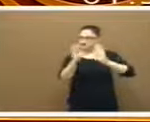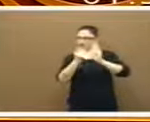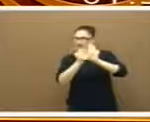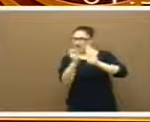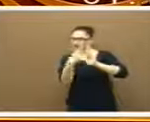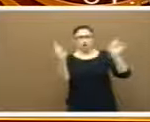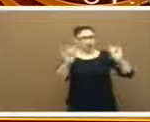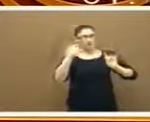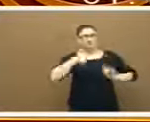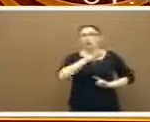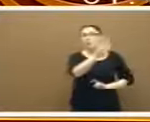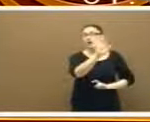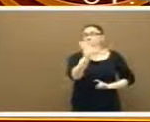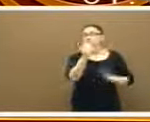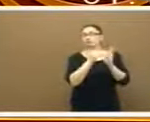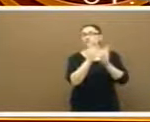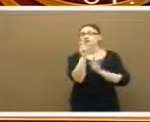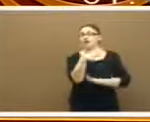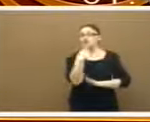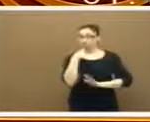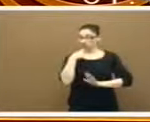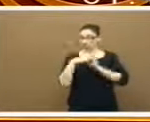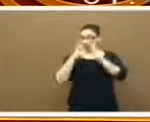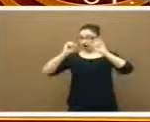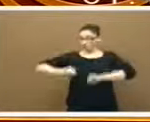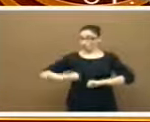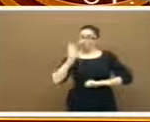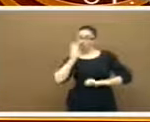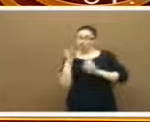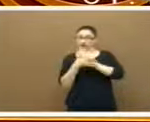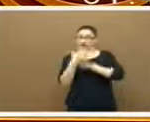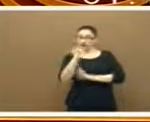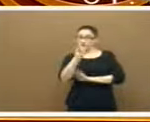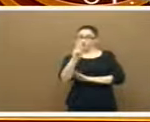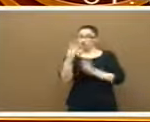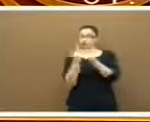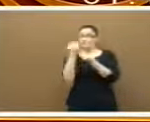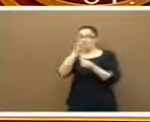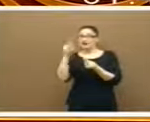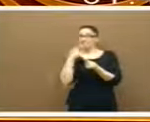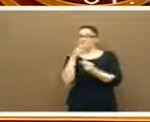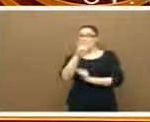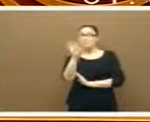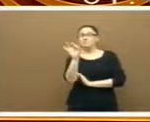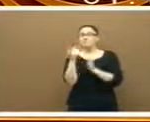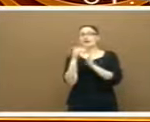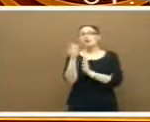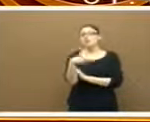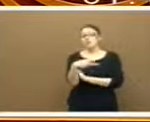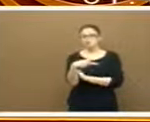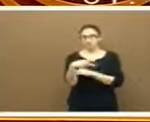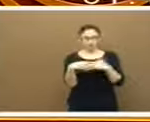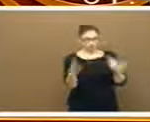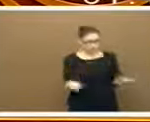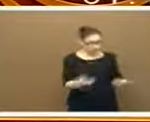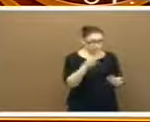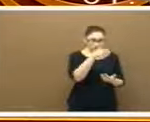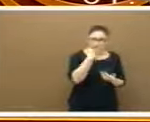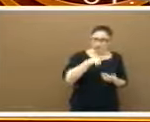tenemos 40.000, por lo visto, según el acuerdo que ha llegado Izquierda Unida con el Partido Popular. Con lo cual, estas enmiendas